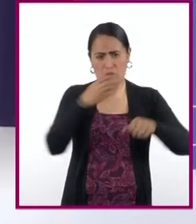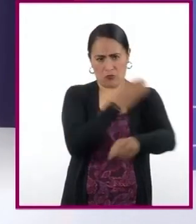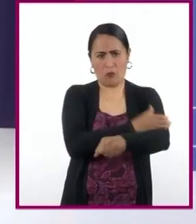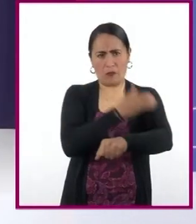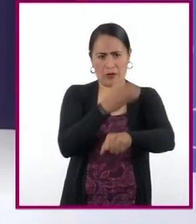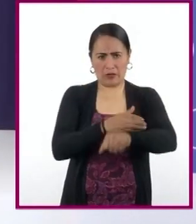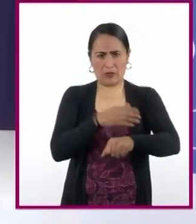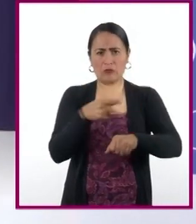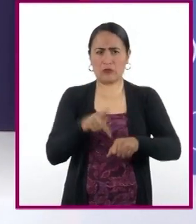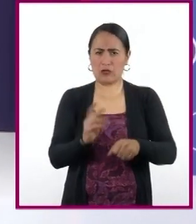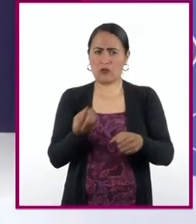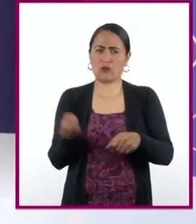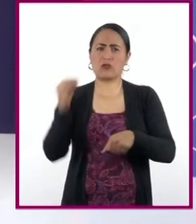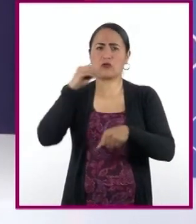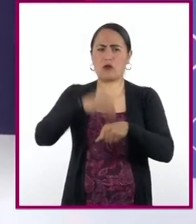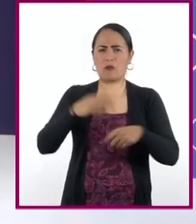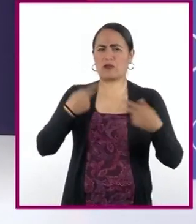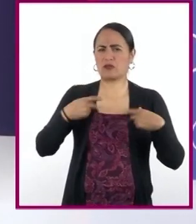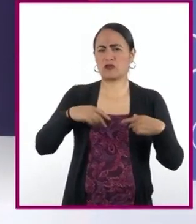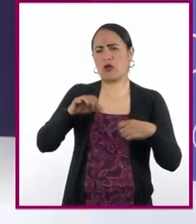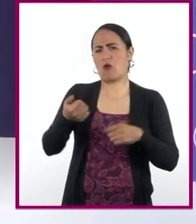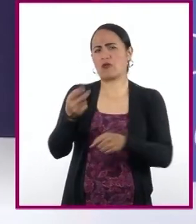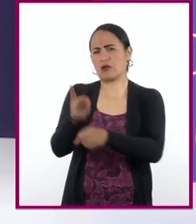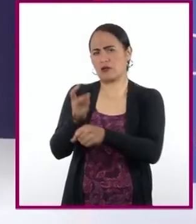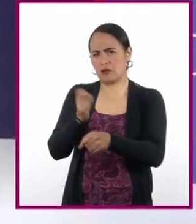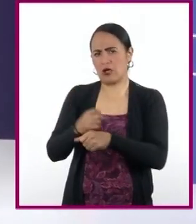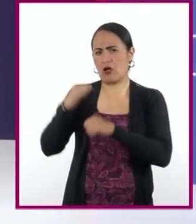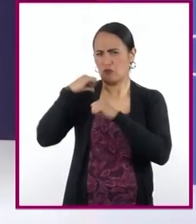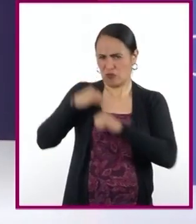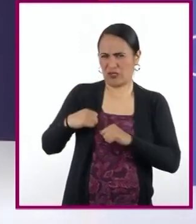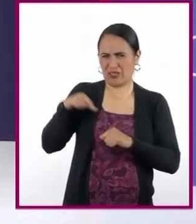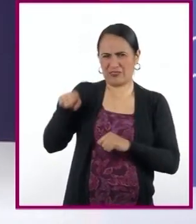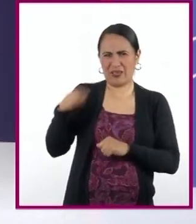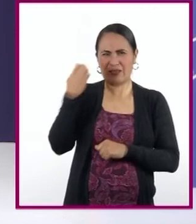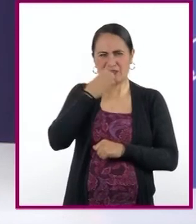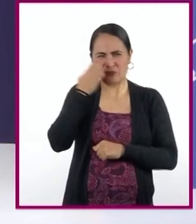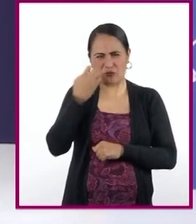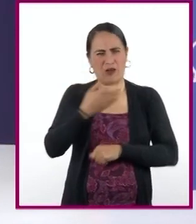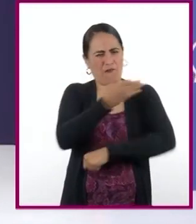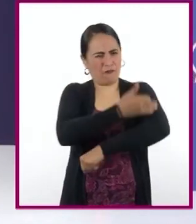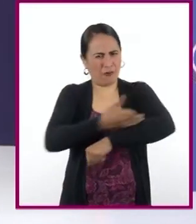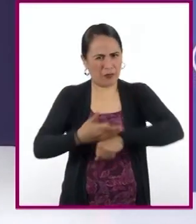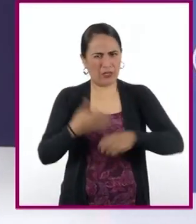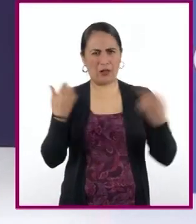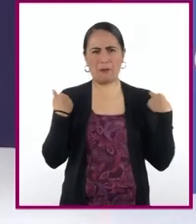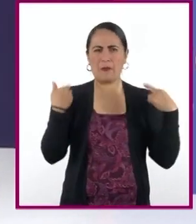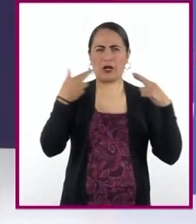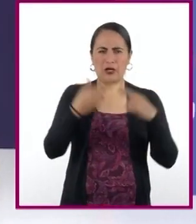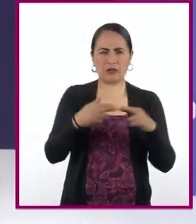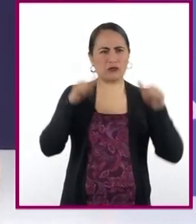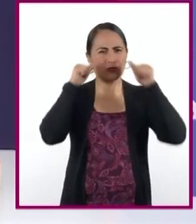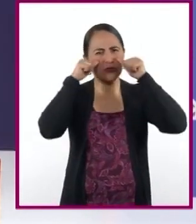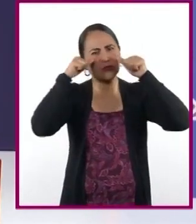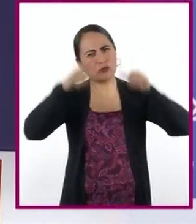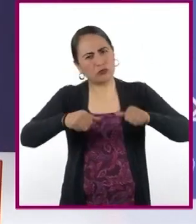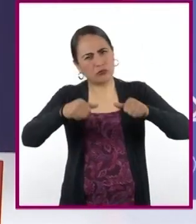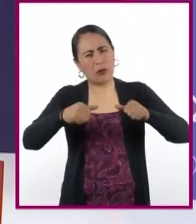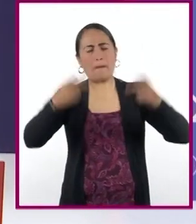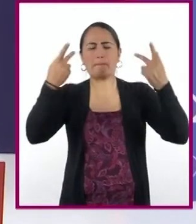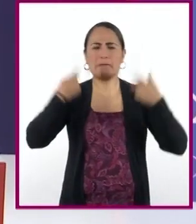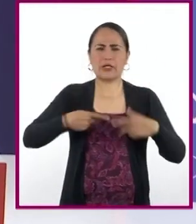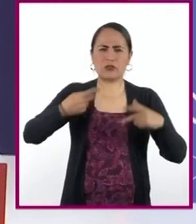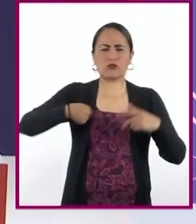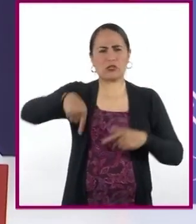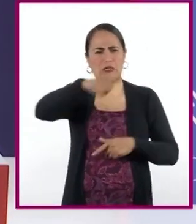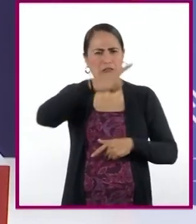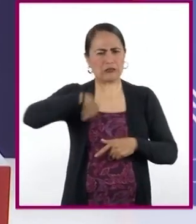puede incluir a otros invitados como autoridades escolares, familiares y maestros, los participantes deben dirigirse